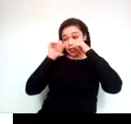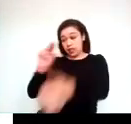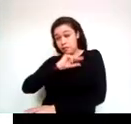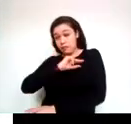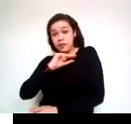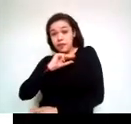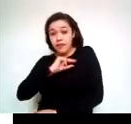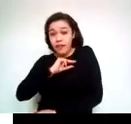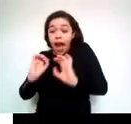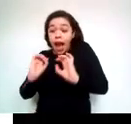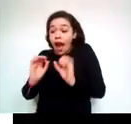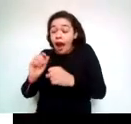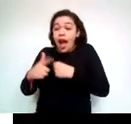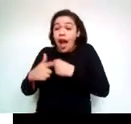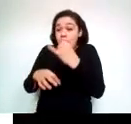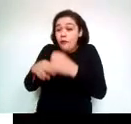llegara a tener implementada